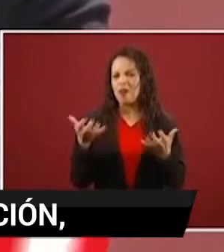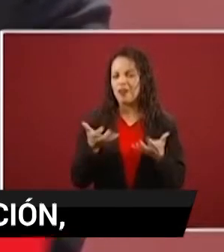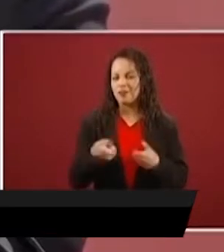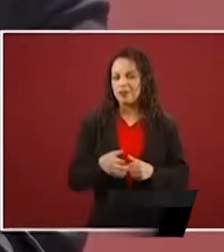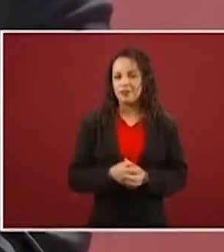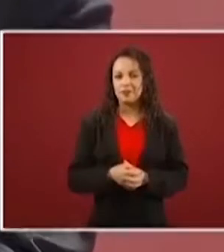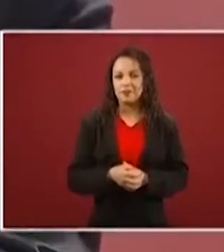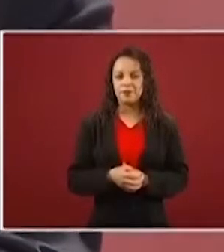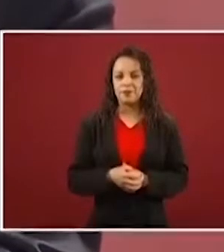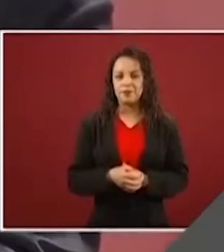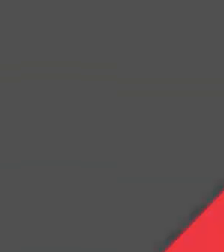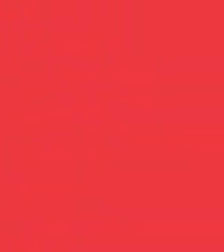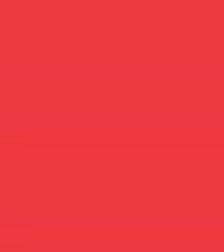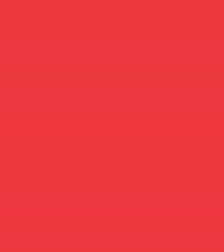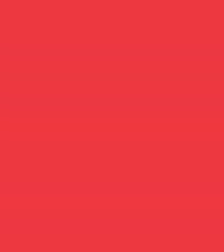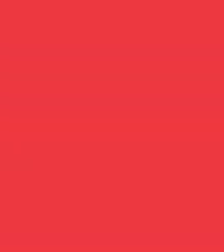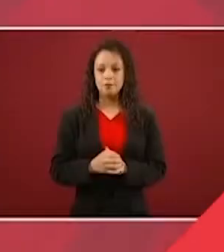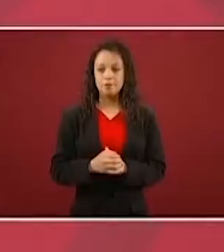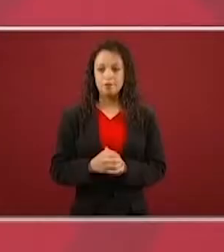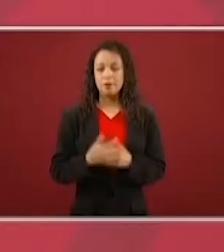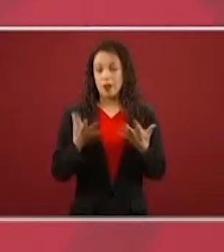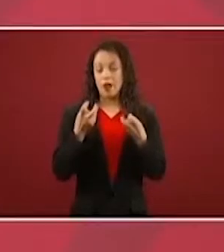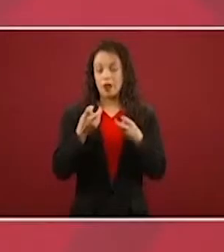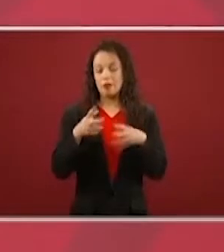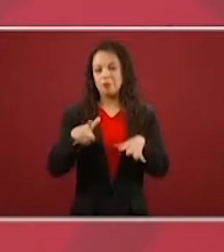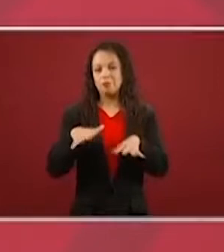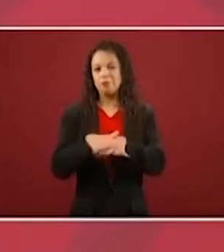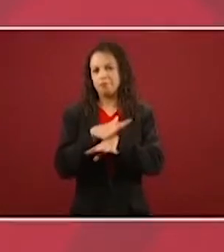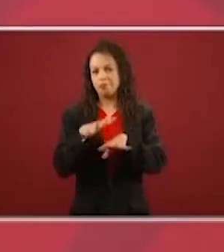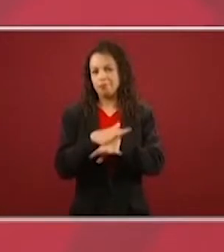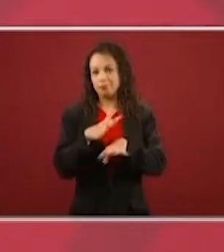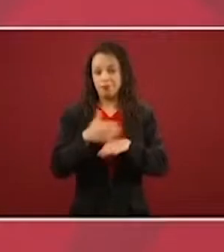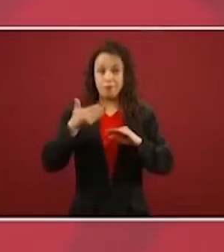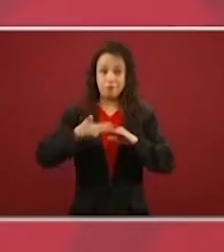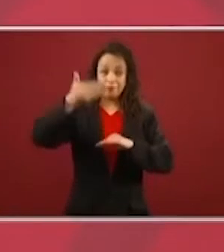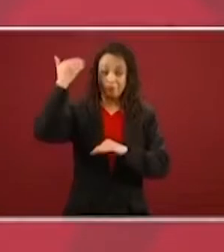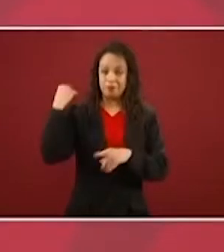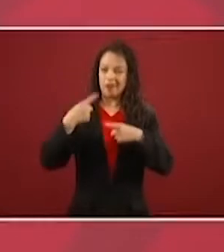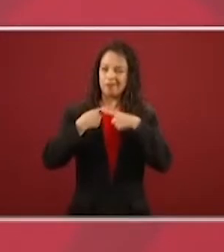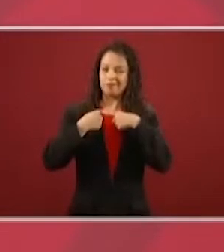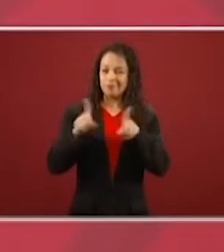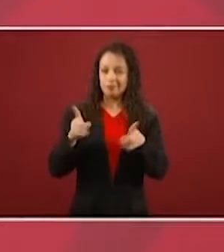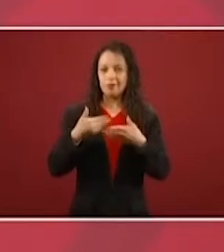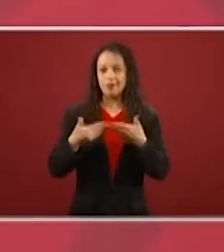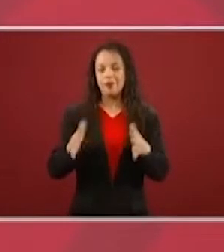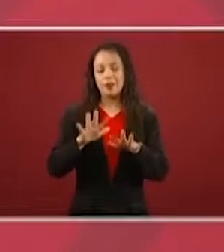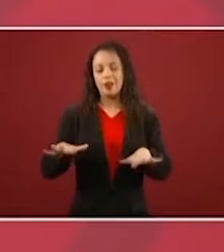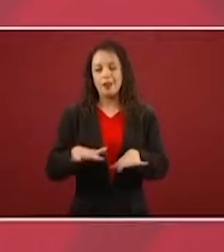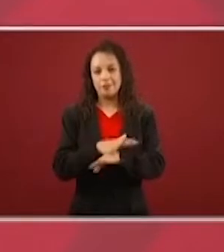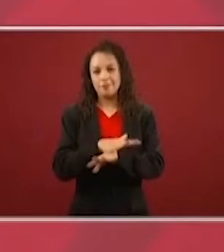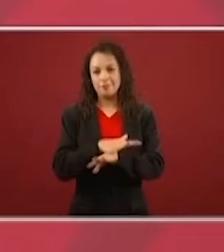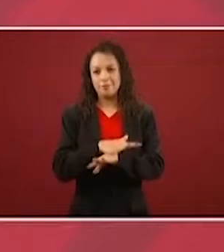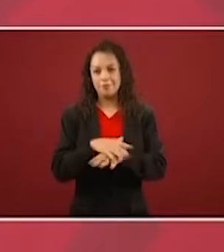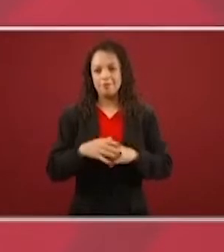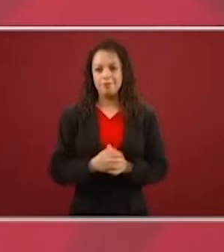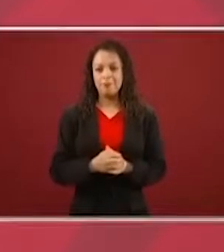fortalecimiento de los defensores del pueblo. Ya no se practica aquello de que el poder de los